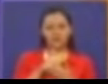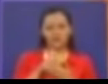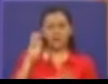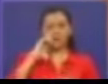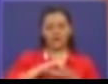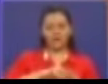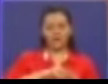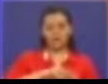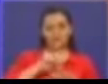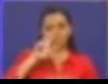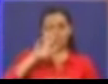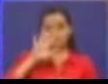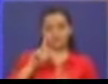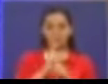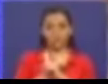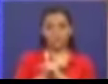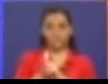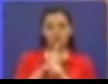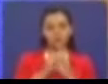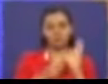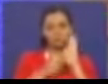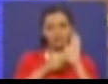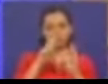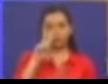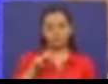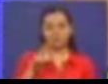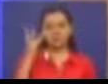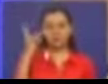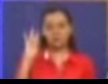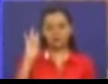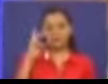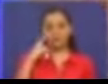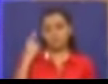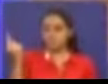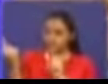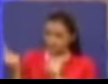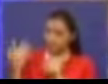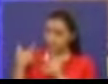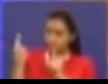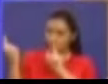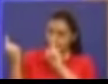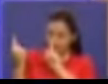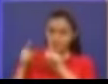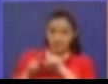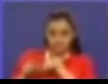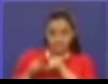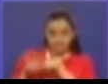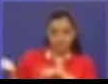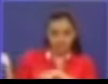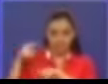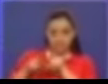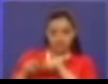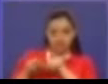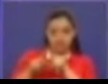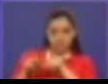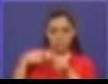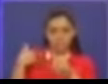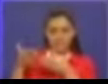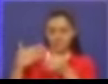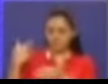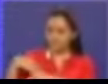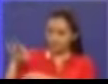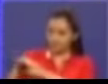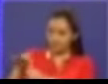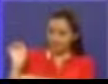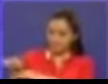a Guillermo Lasso, porque si no, no se presenta en el 2017. Y lo que más nos conviene es que se presente en el 2017, porque es el más fácil de derrotar,